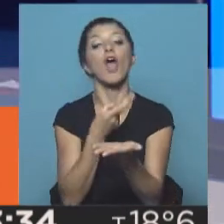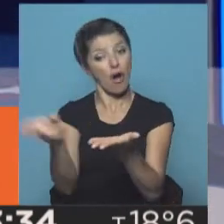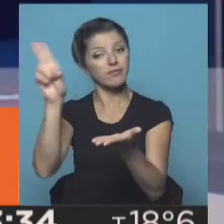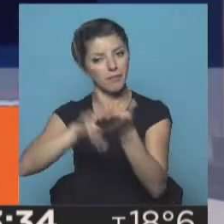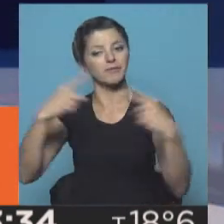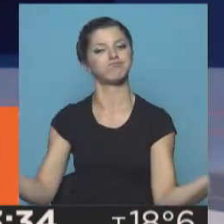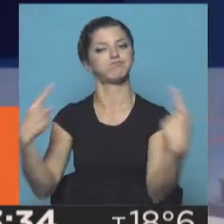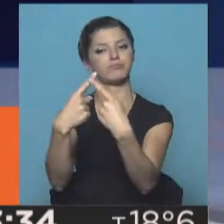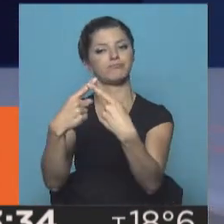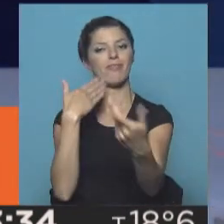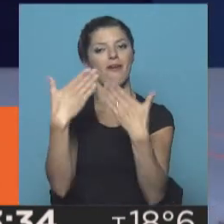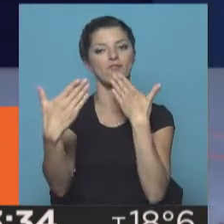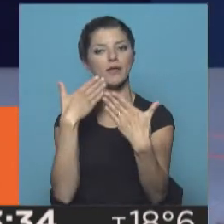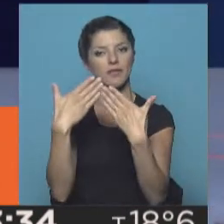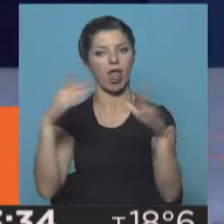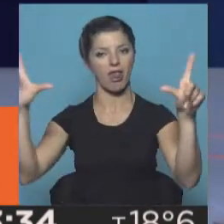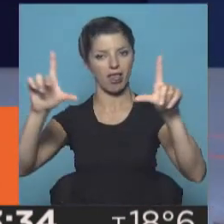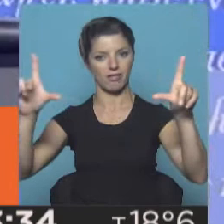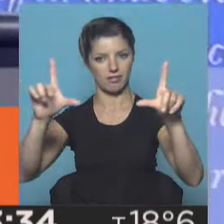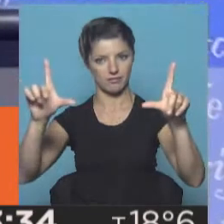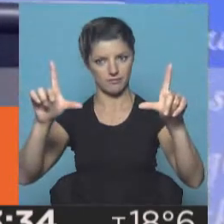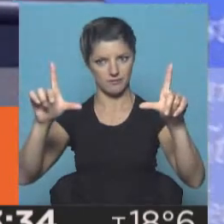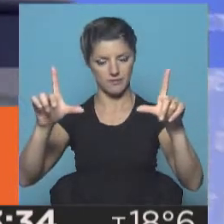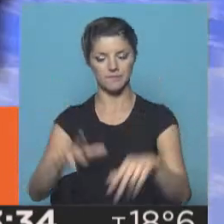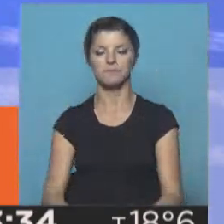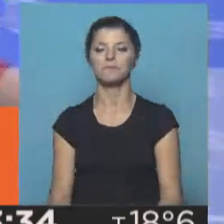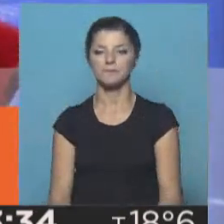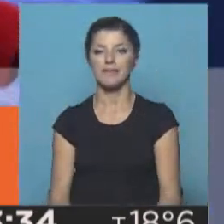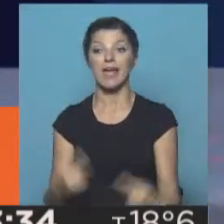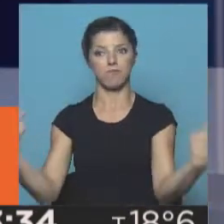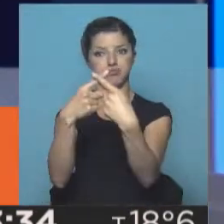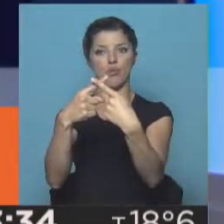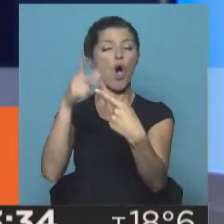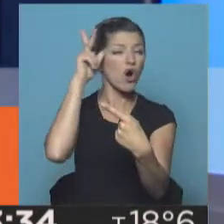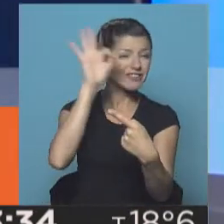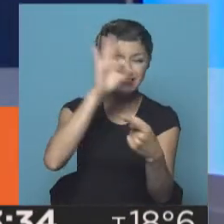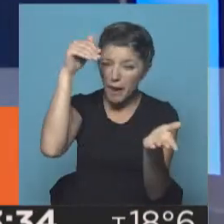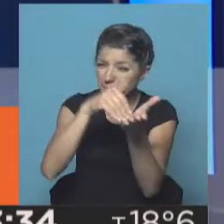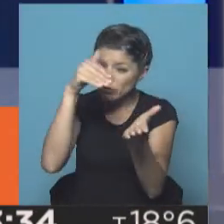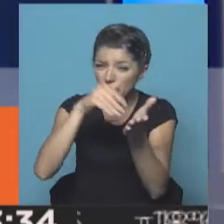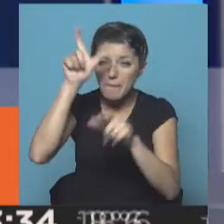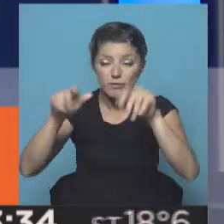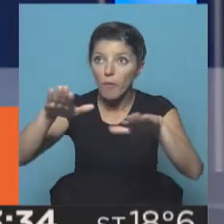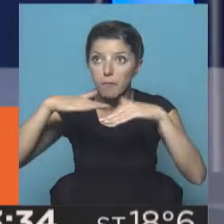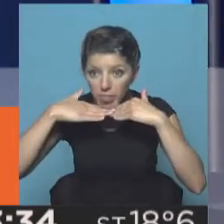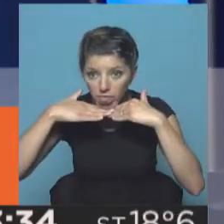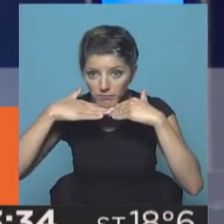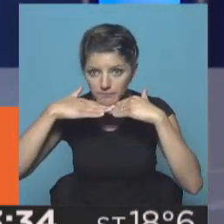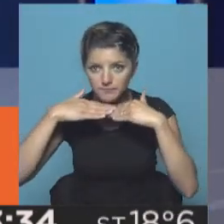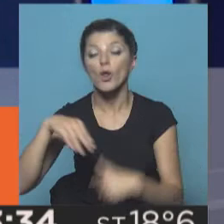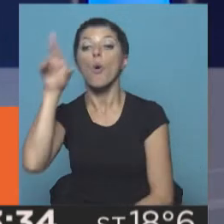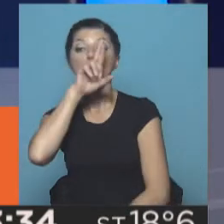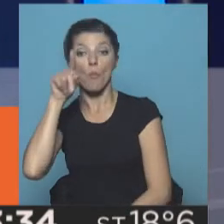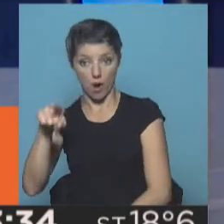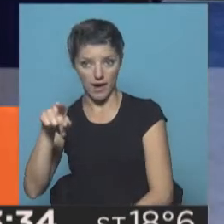enfrentarse en un debate cara a cara frente a las cámaras de televisión, un cruce que fue visto por 80 millones de personas. Hillary Clinton